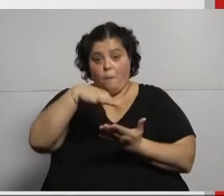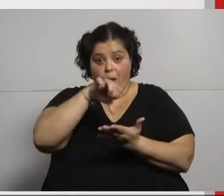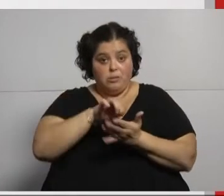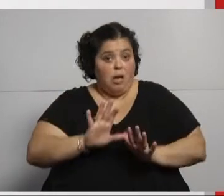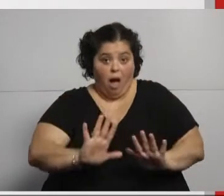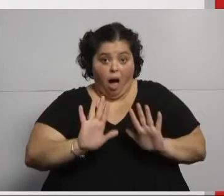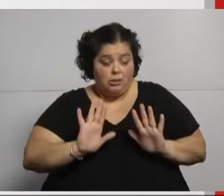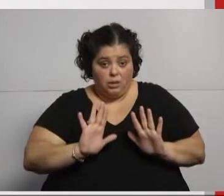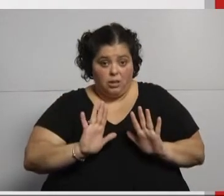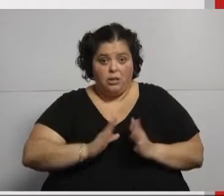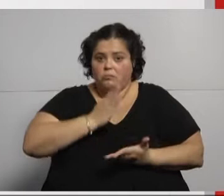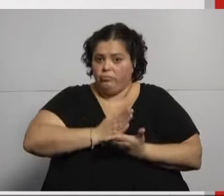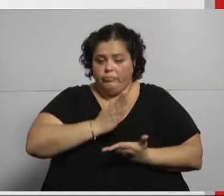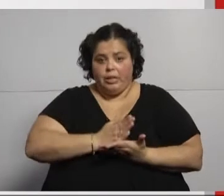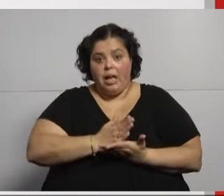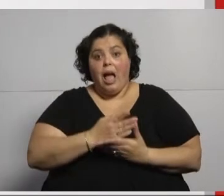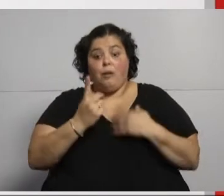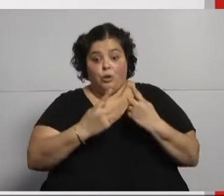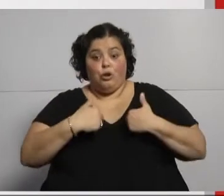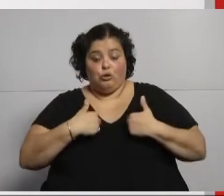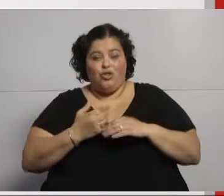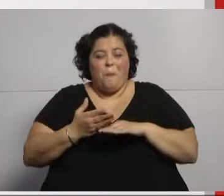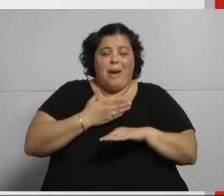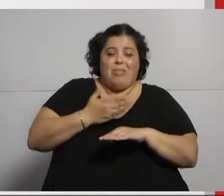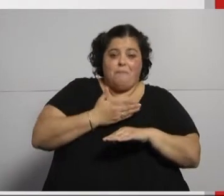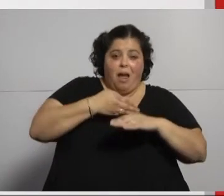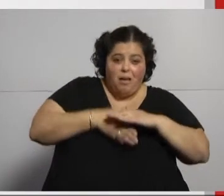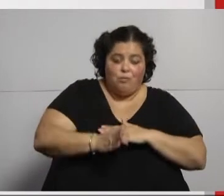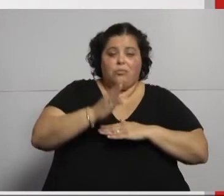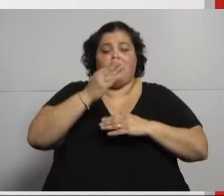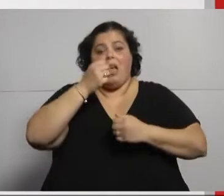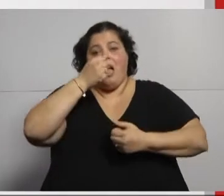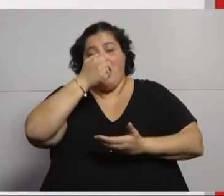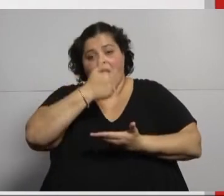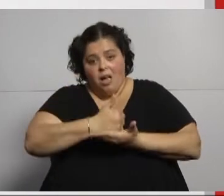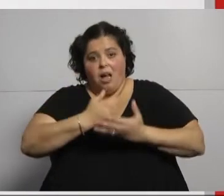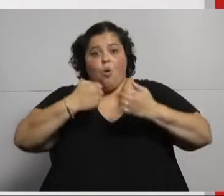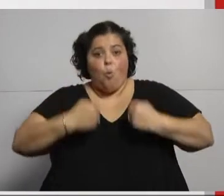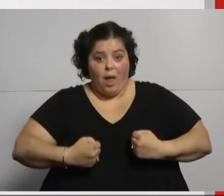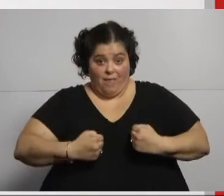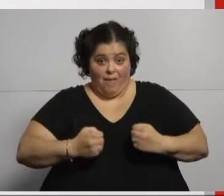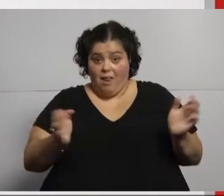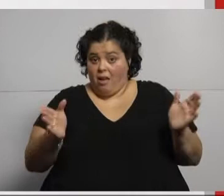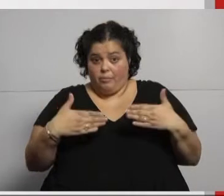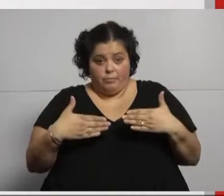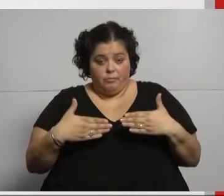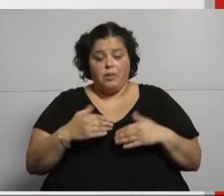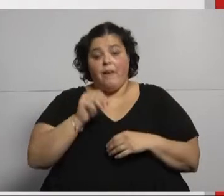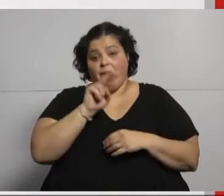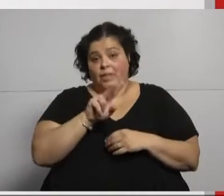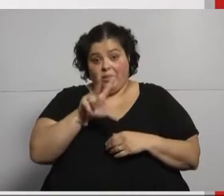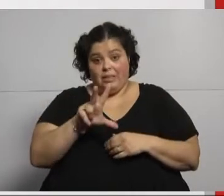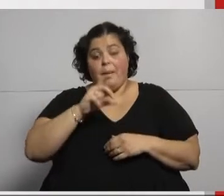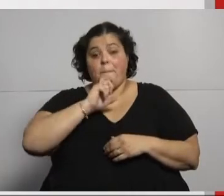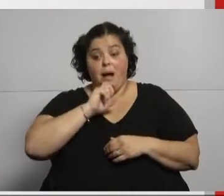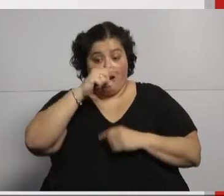los países que más temprano pudo entrar a esta cuarentena rígida, fue el 23 de marzo de este año, con la intención